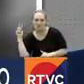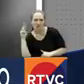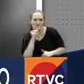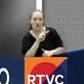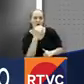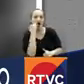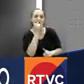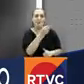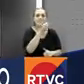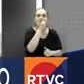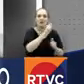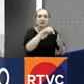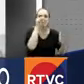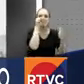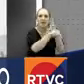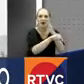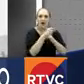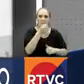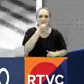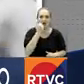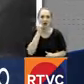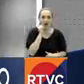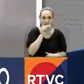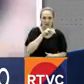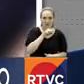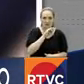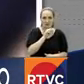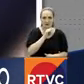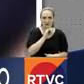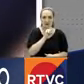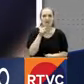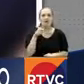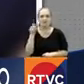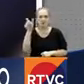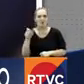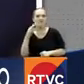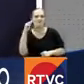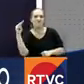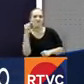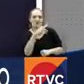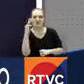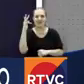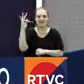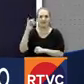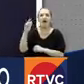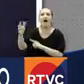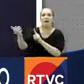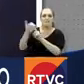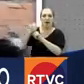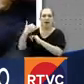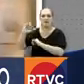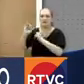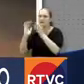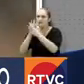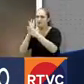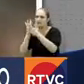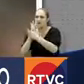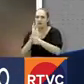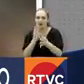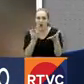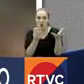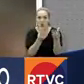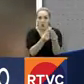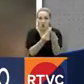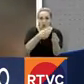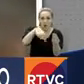Natalia Castillo. A su vez, los investigadores establecieron que los presuntos responsables no hacen parte de una banda